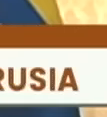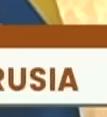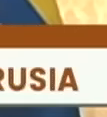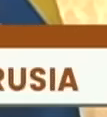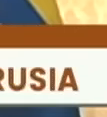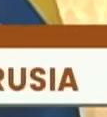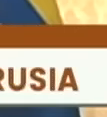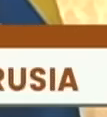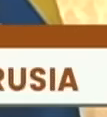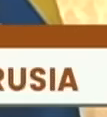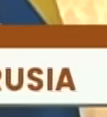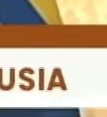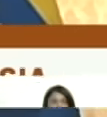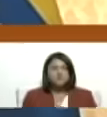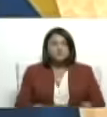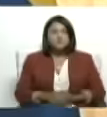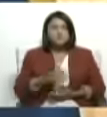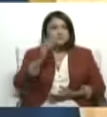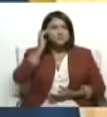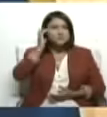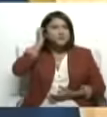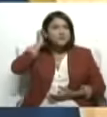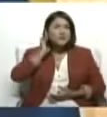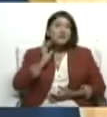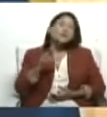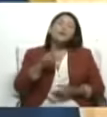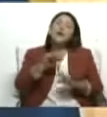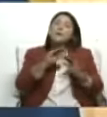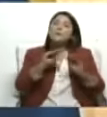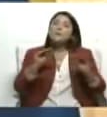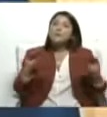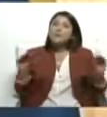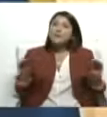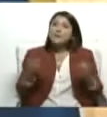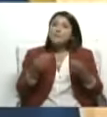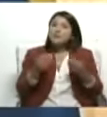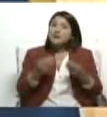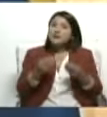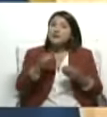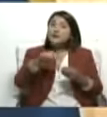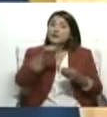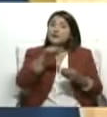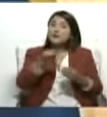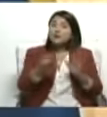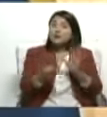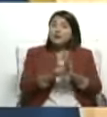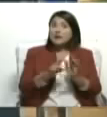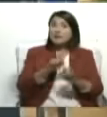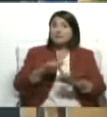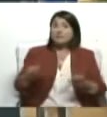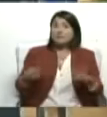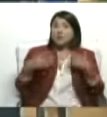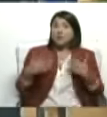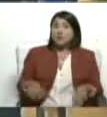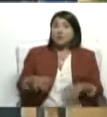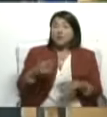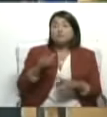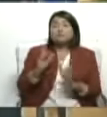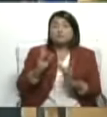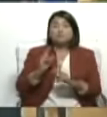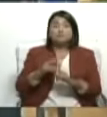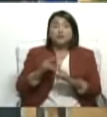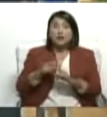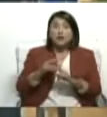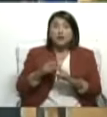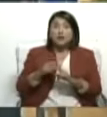movilizado en primer lugar bajo el engaño, poniendo en riesgo la seguridad aeronáutica de